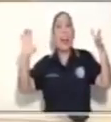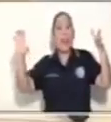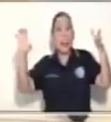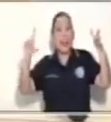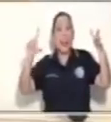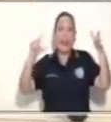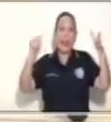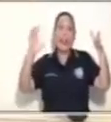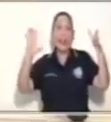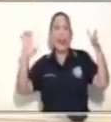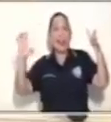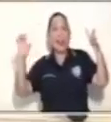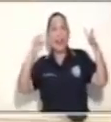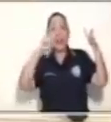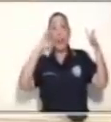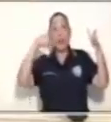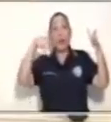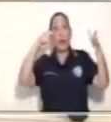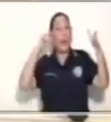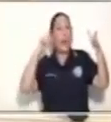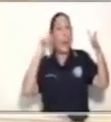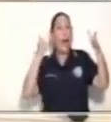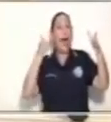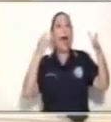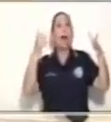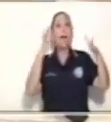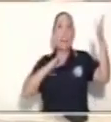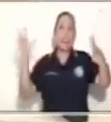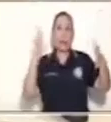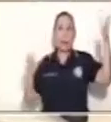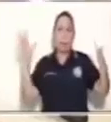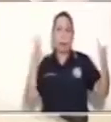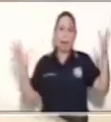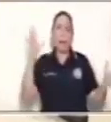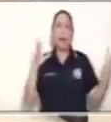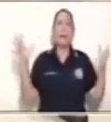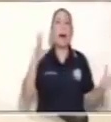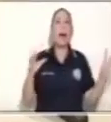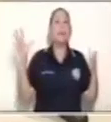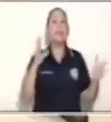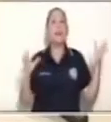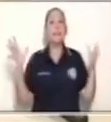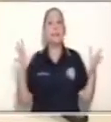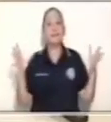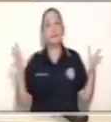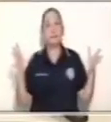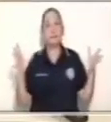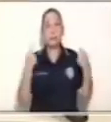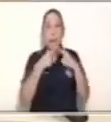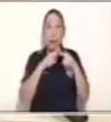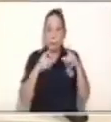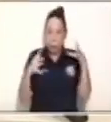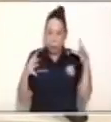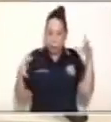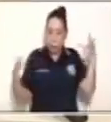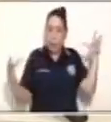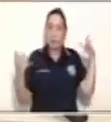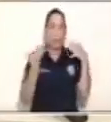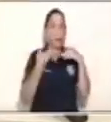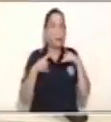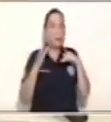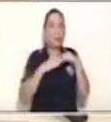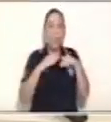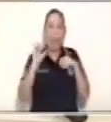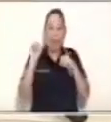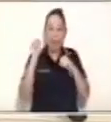alele, alele, lele, tonga, amasa, masa, masa. Pero la masa es demasiado rebelde